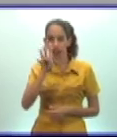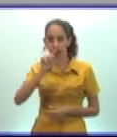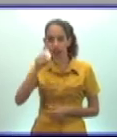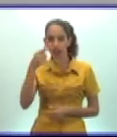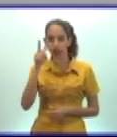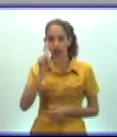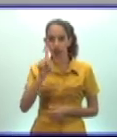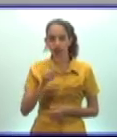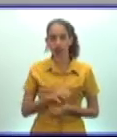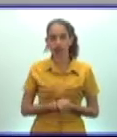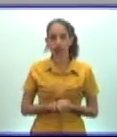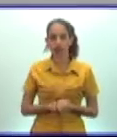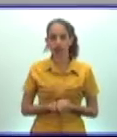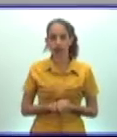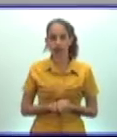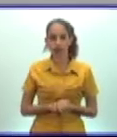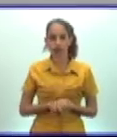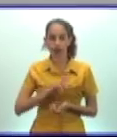es